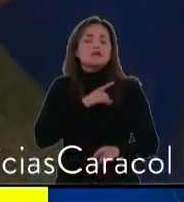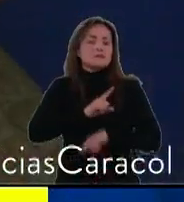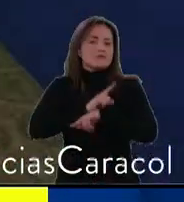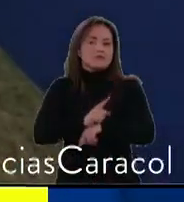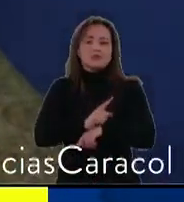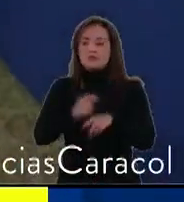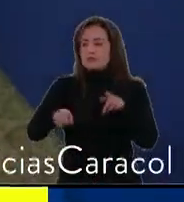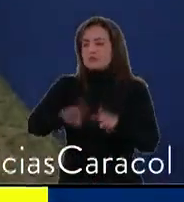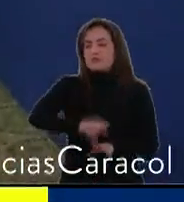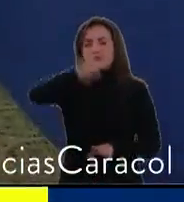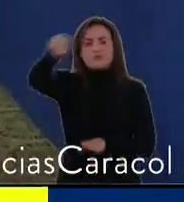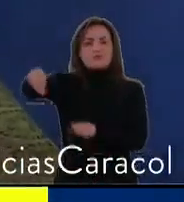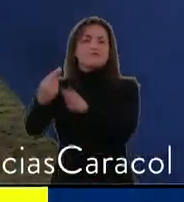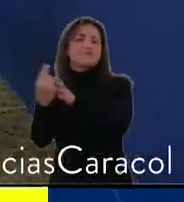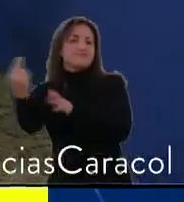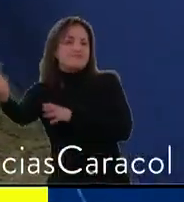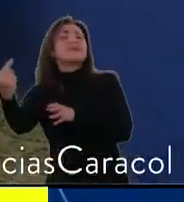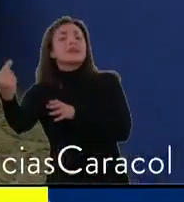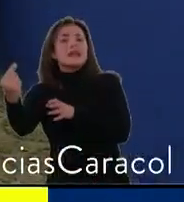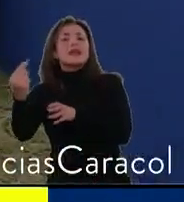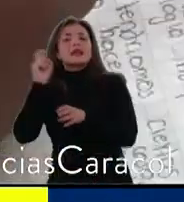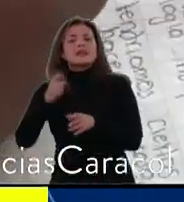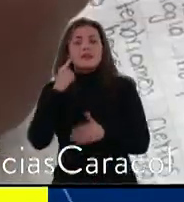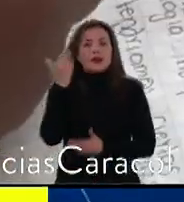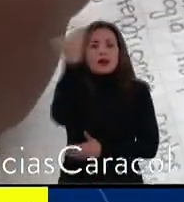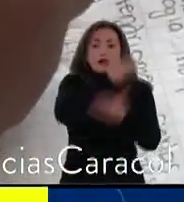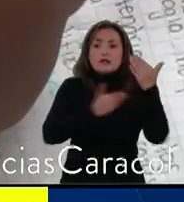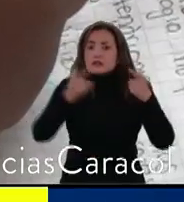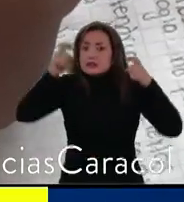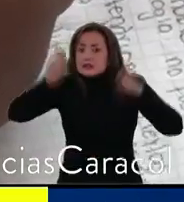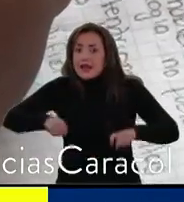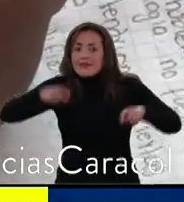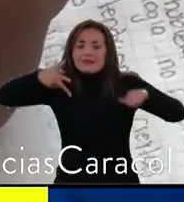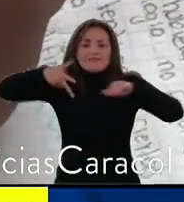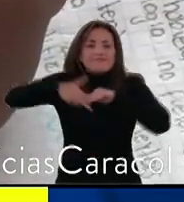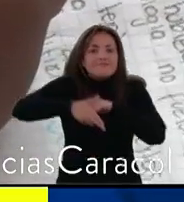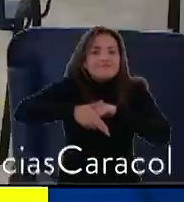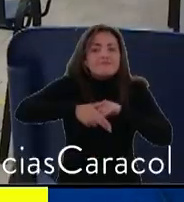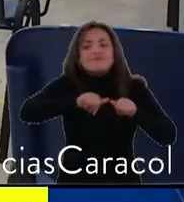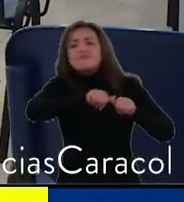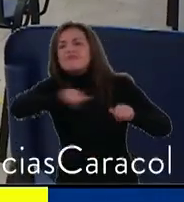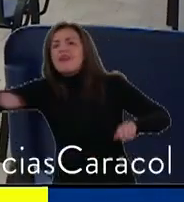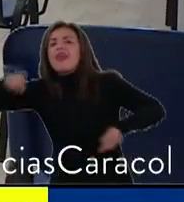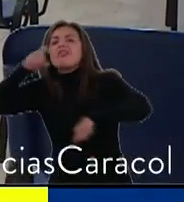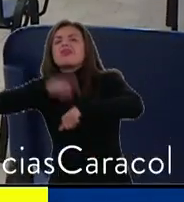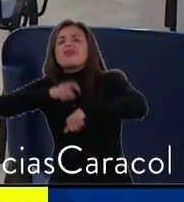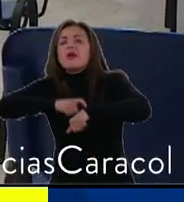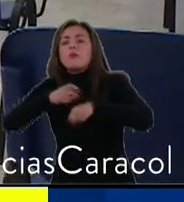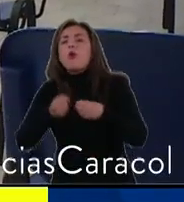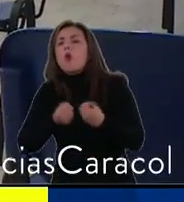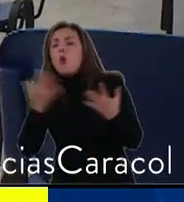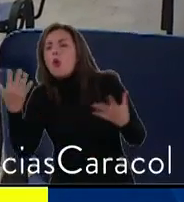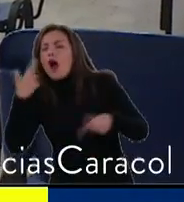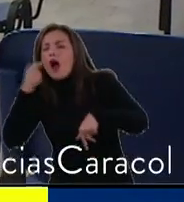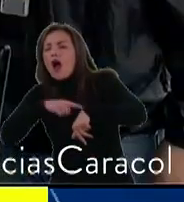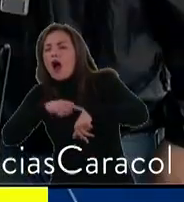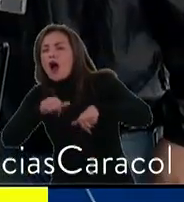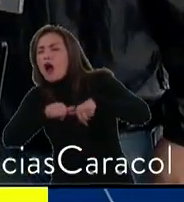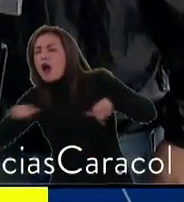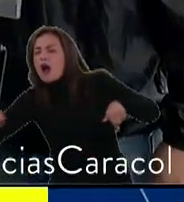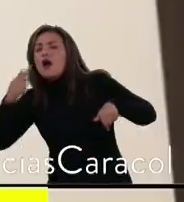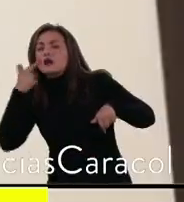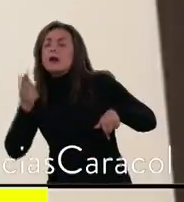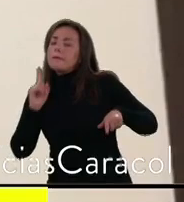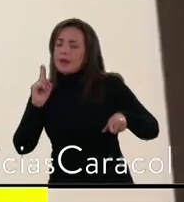al aislamiento y se procede a evaluar qué tan necesario suspender la actividad, por cuánto tiempo se suspenderá. En todo caso, la idea